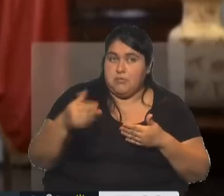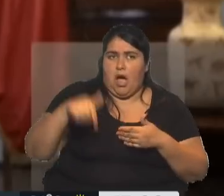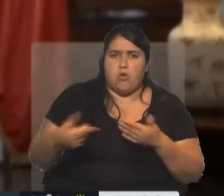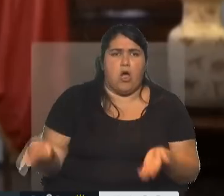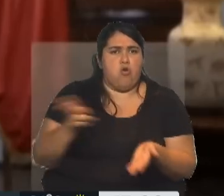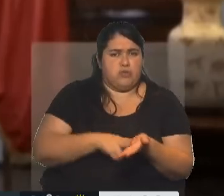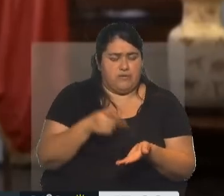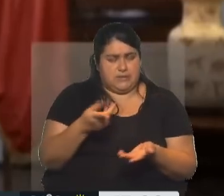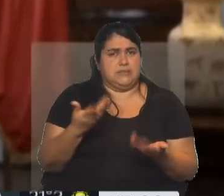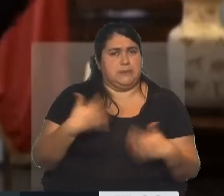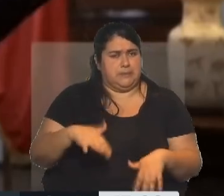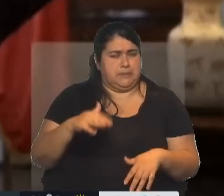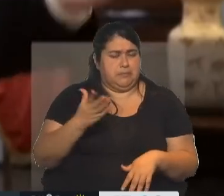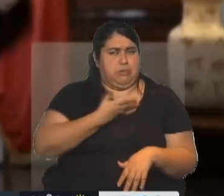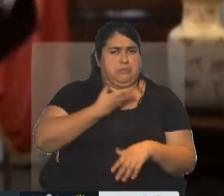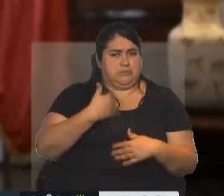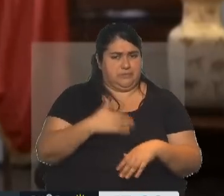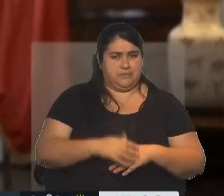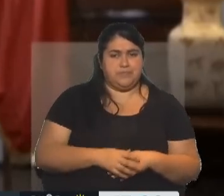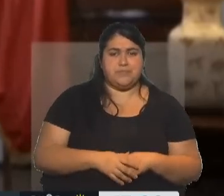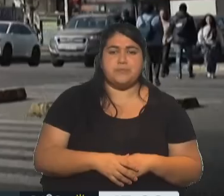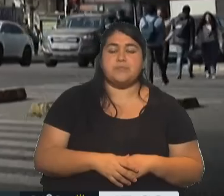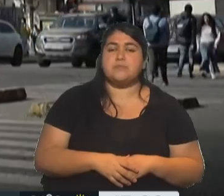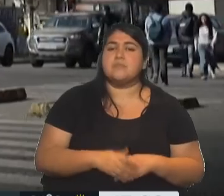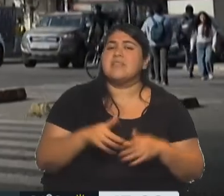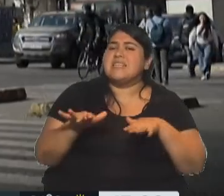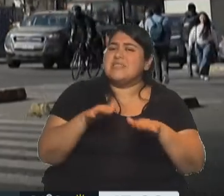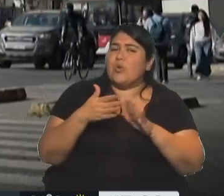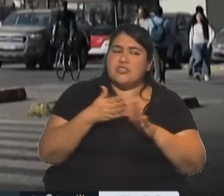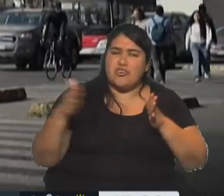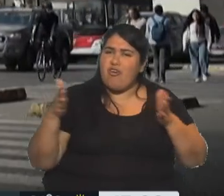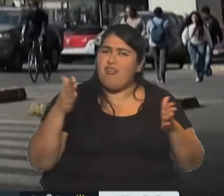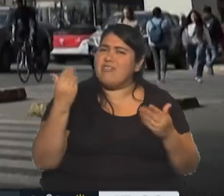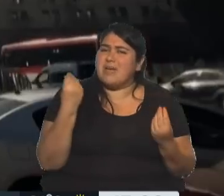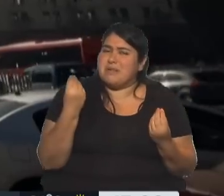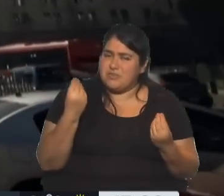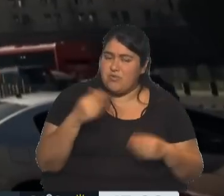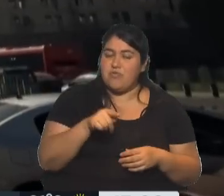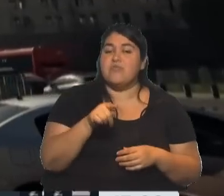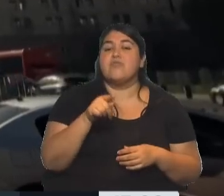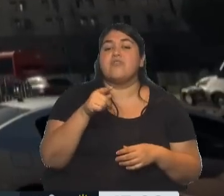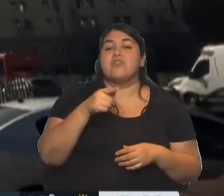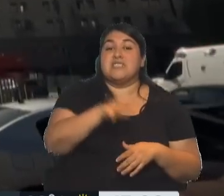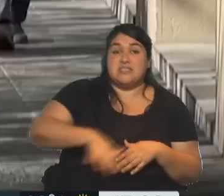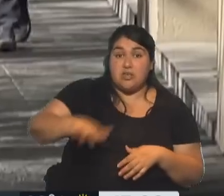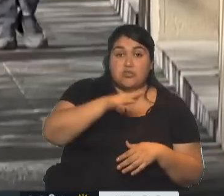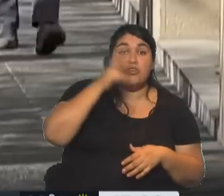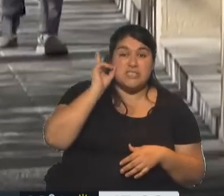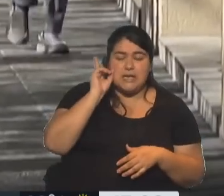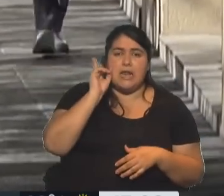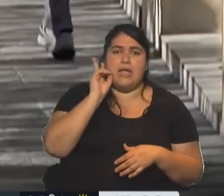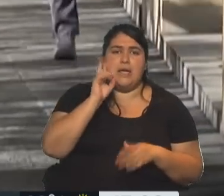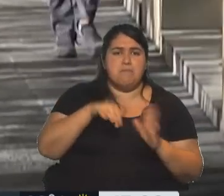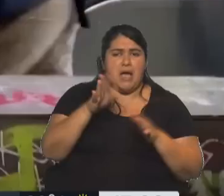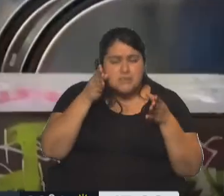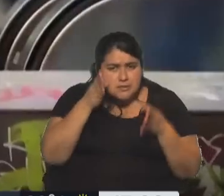en las urnas. A una amplia mayoría ciudadana. ¿Qué pasó en el medio? La sociedad chilena, históricamente conservadora,